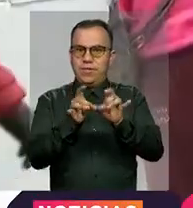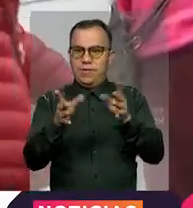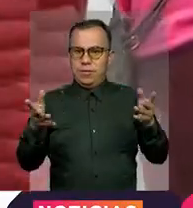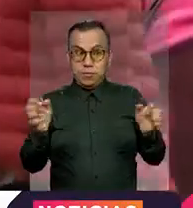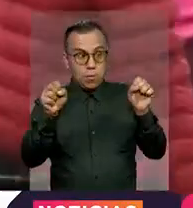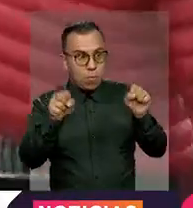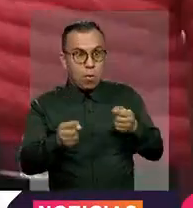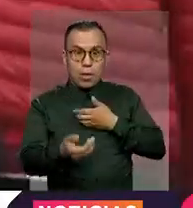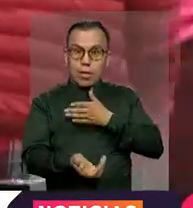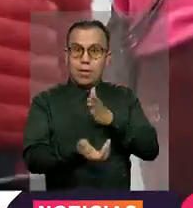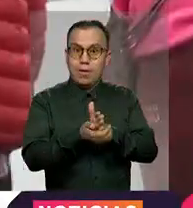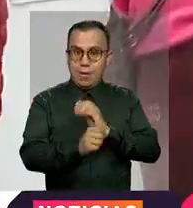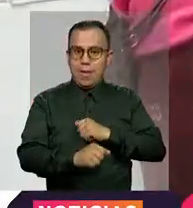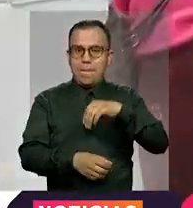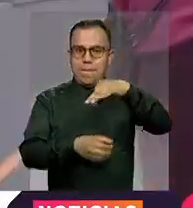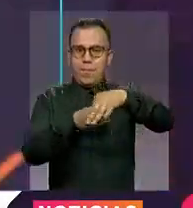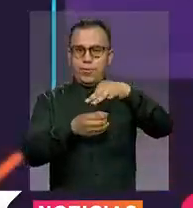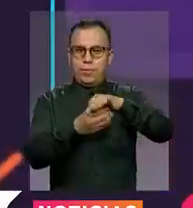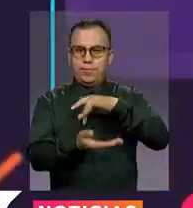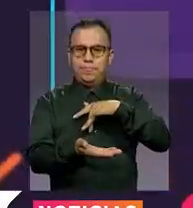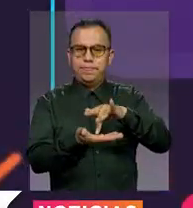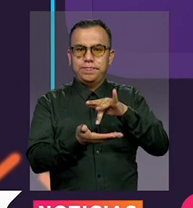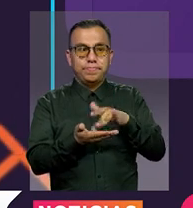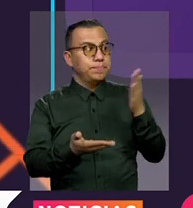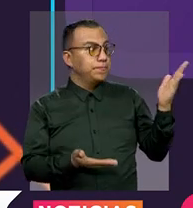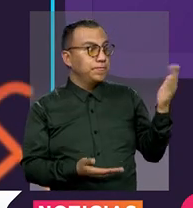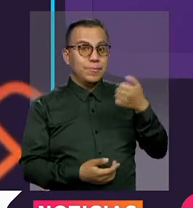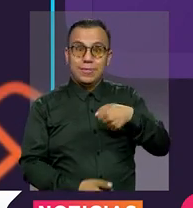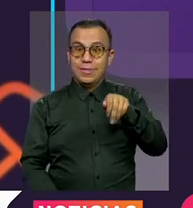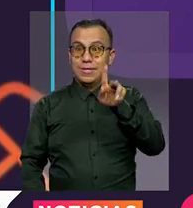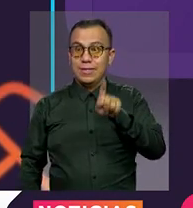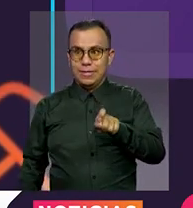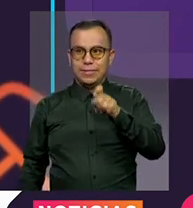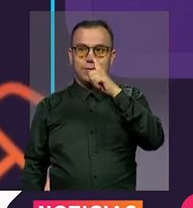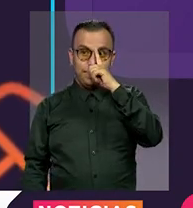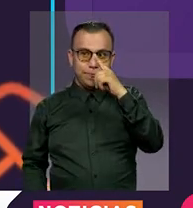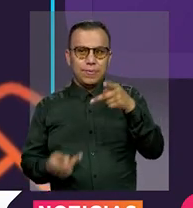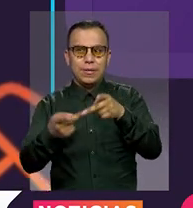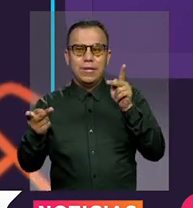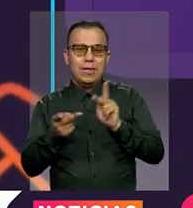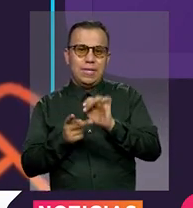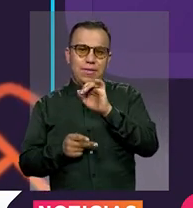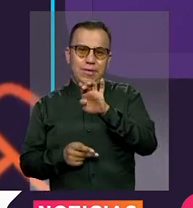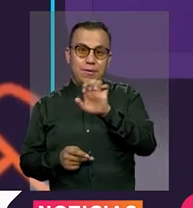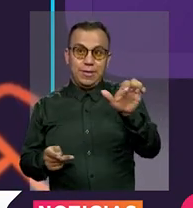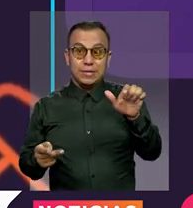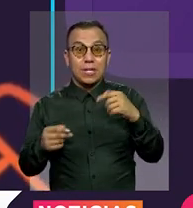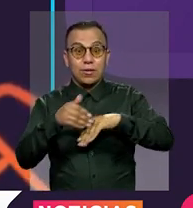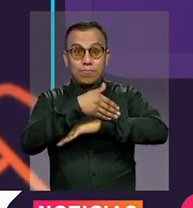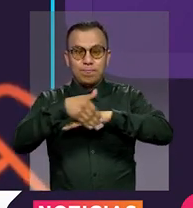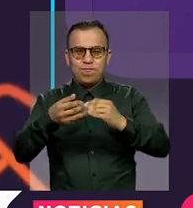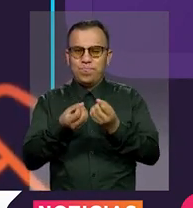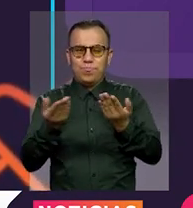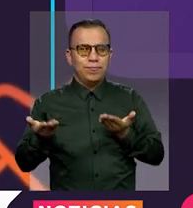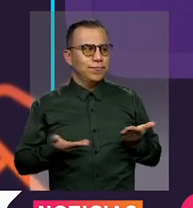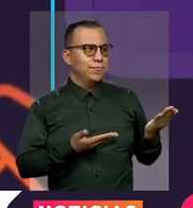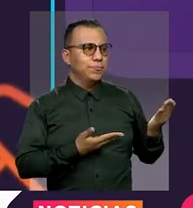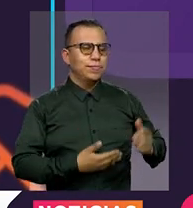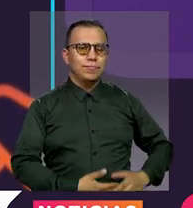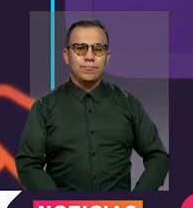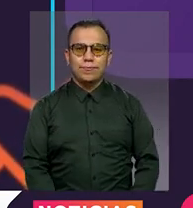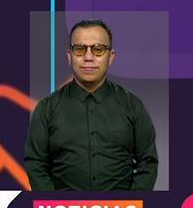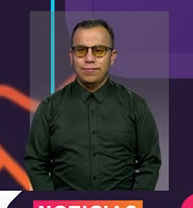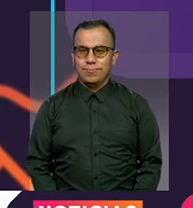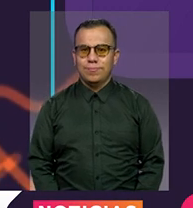usted podrá votar de manera presencial. 16 de noviembre, CDC Bellavista, ubicación calle 40 Sur, número